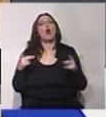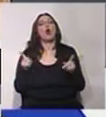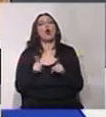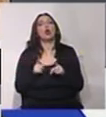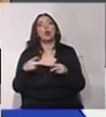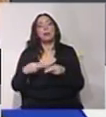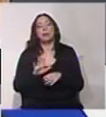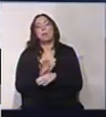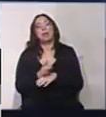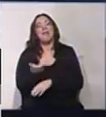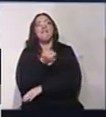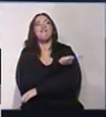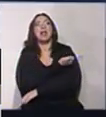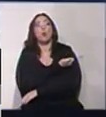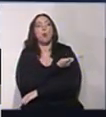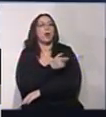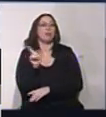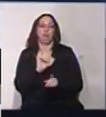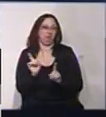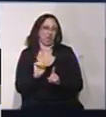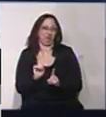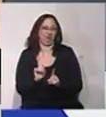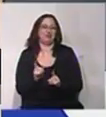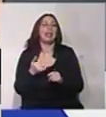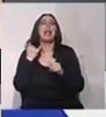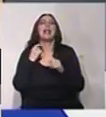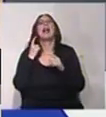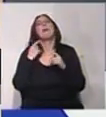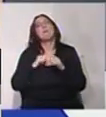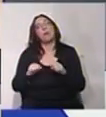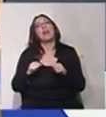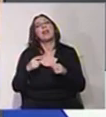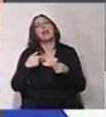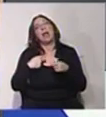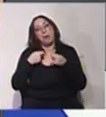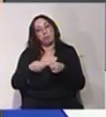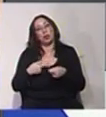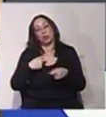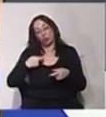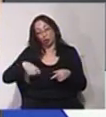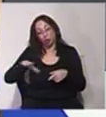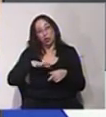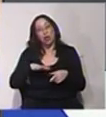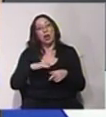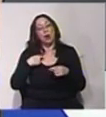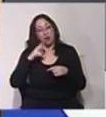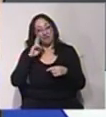vacuna, inyectar a la gente, inocularla, no. Entonces, me parece que tenemos que apostar. Como buen sociólogo te digo, la apuesta, lo que